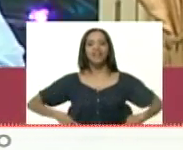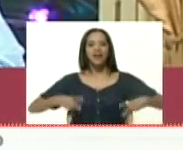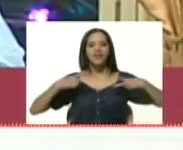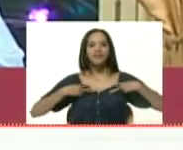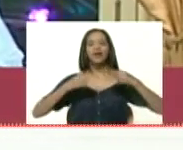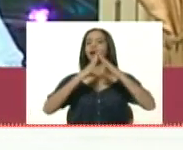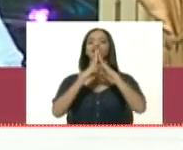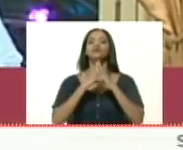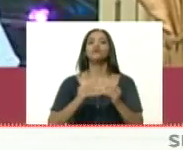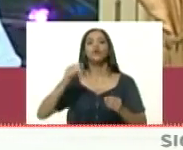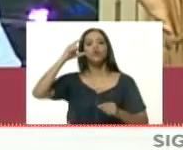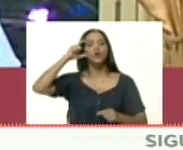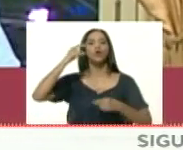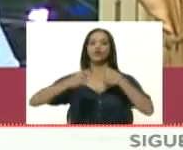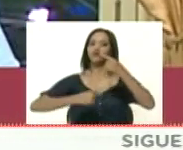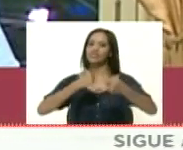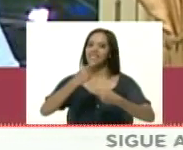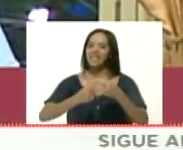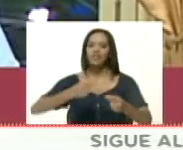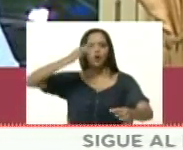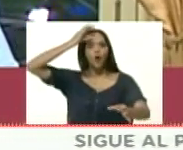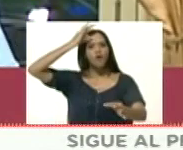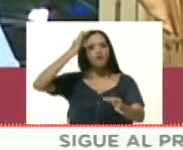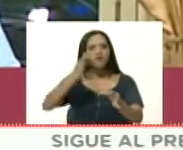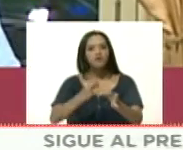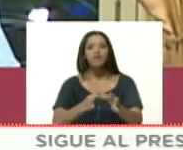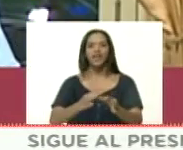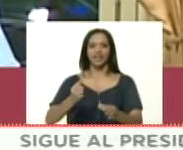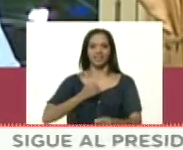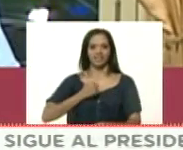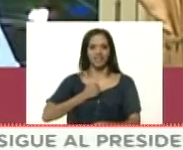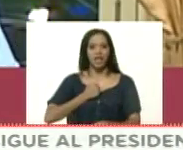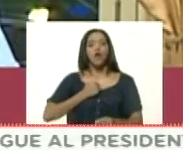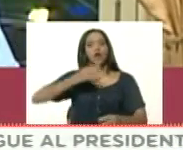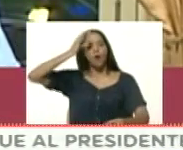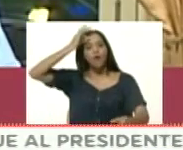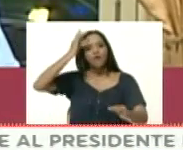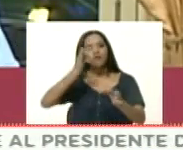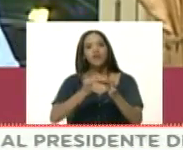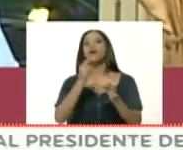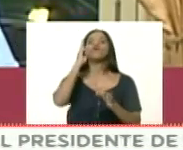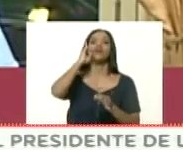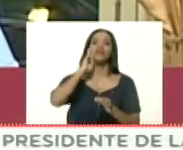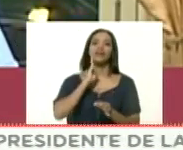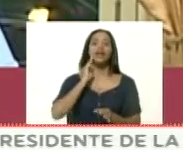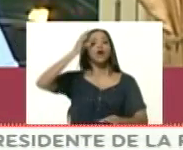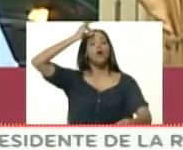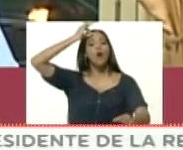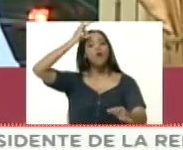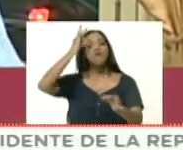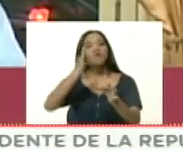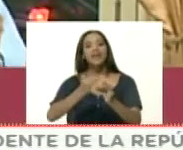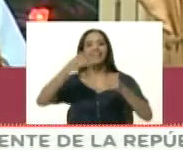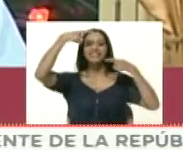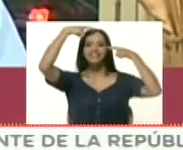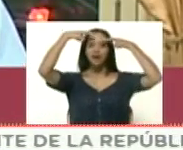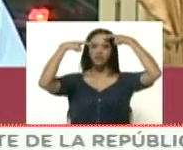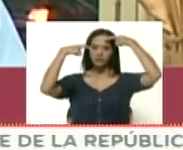todos los días, con fe cristiana, con fe bolivariana, con fe